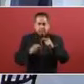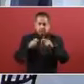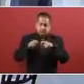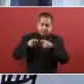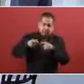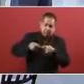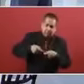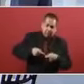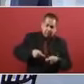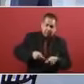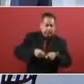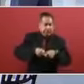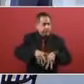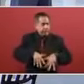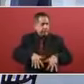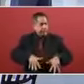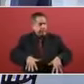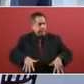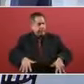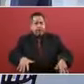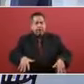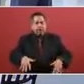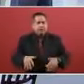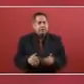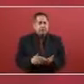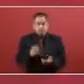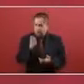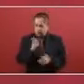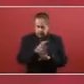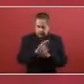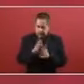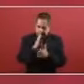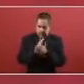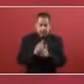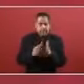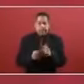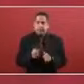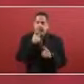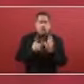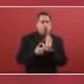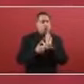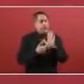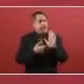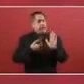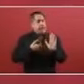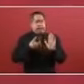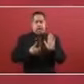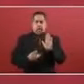traslada, permea hacia abajo. Por eso el ejemplo lo tenemos que dar nosotros.